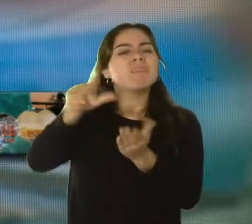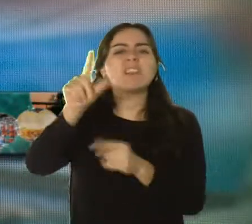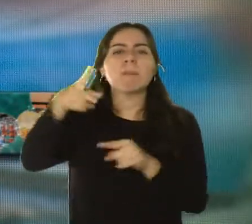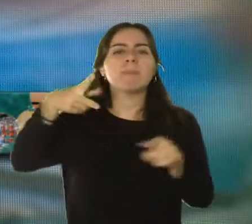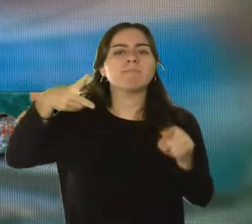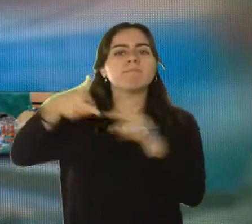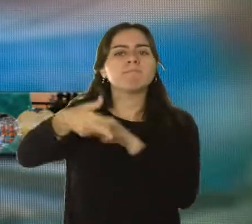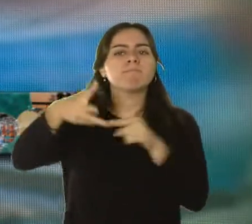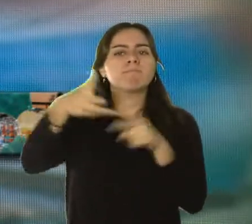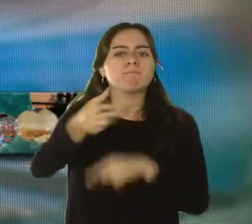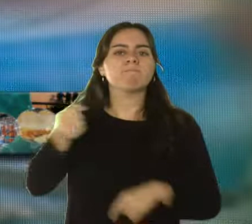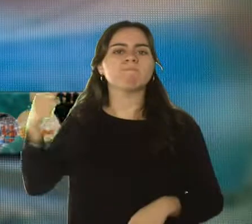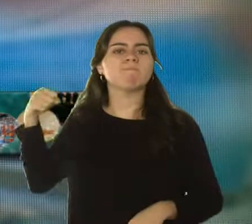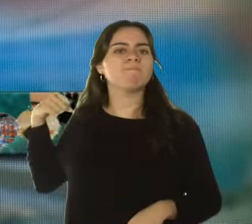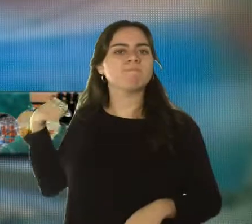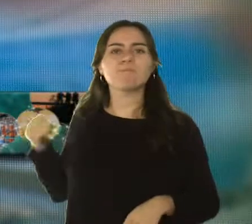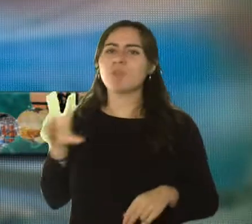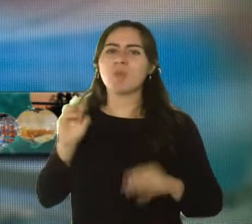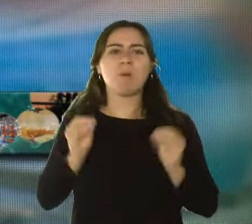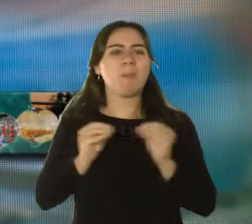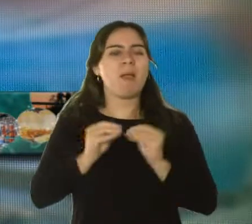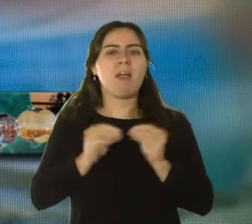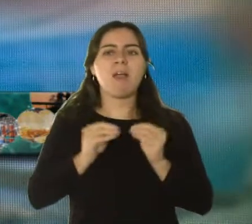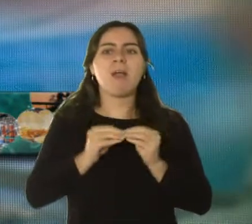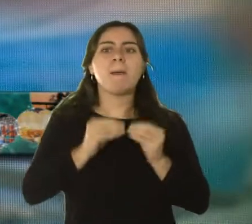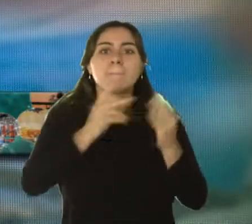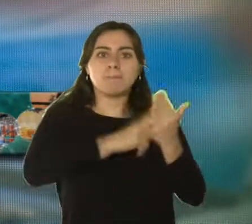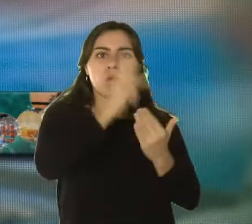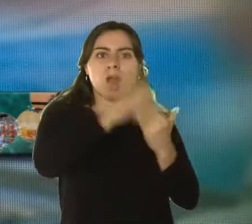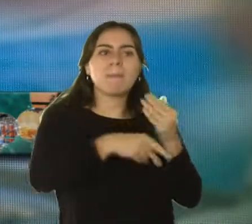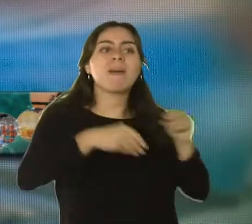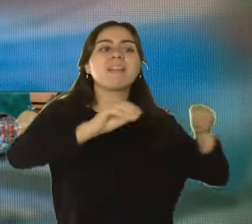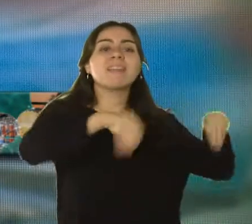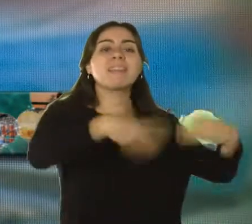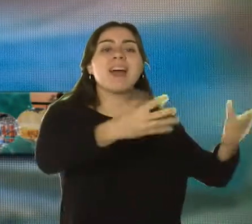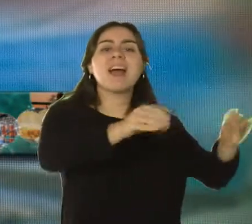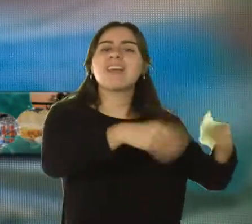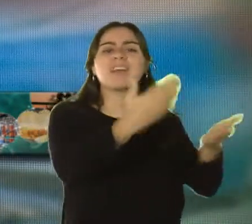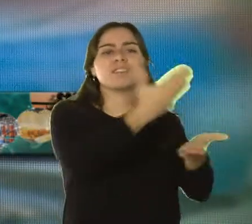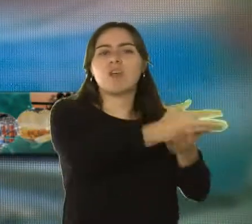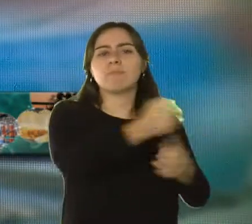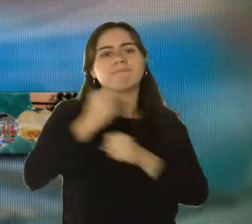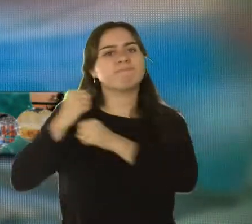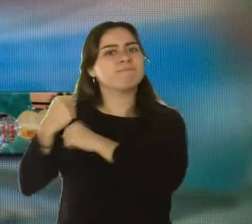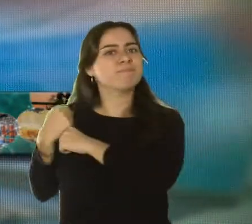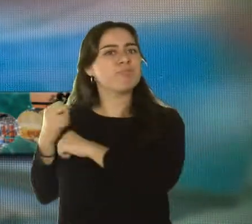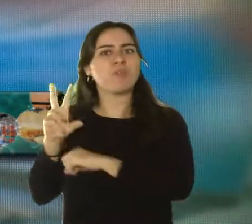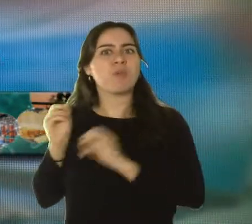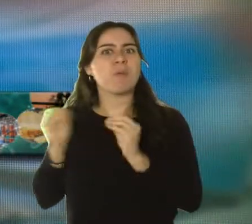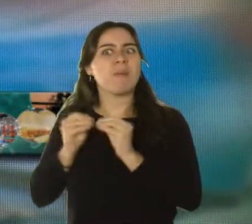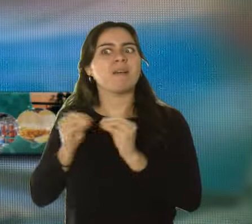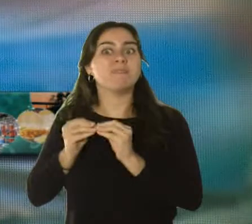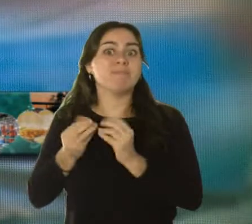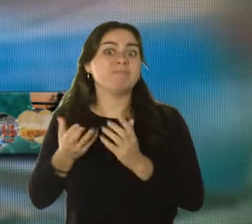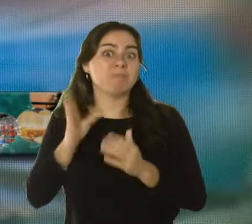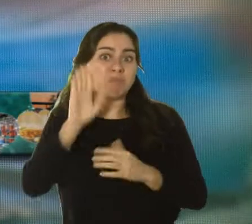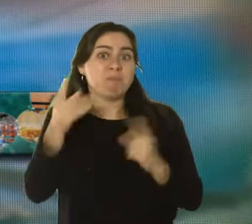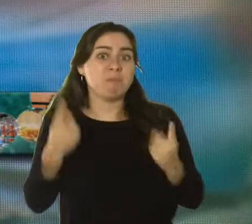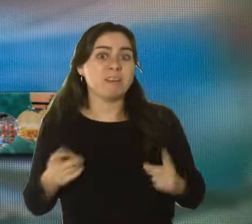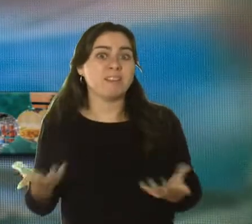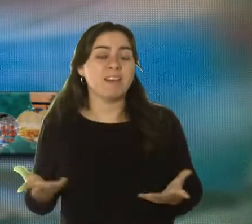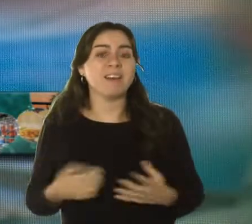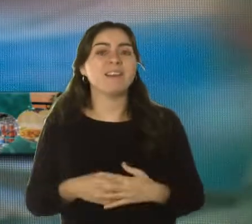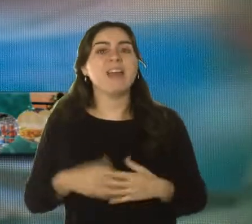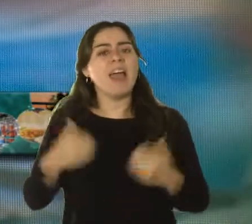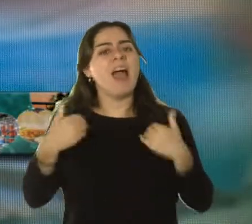estar proveyendo programas para los negocios para que puedan salir a flote. Y en algún momento eso va a ocurrir, ¿no? Porque tenemos un Congreso que, aunque